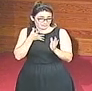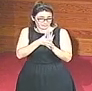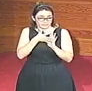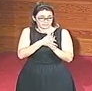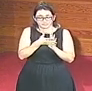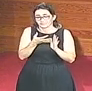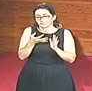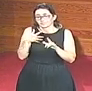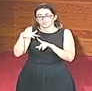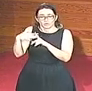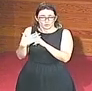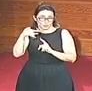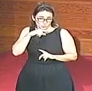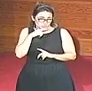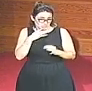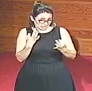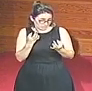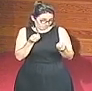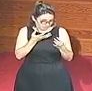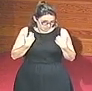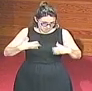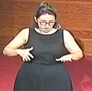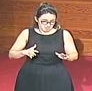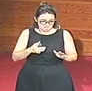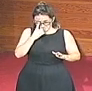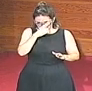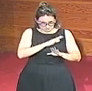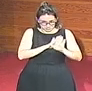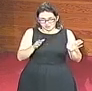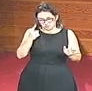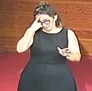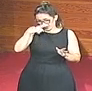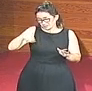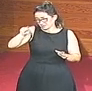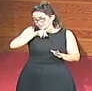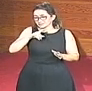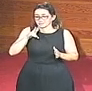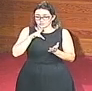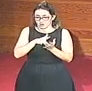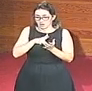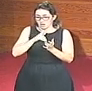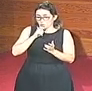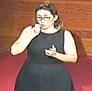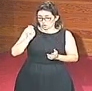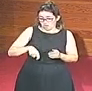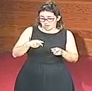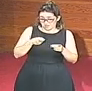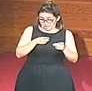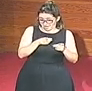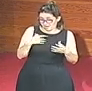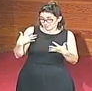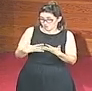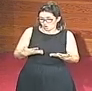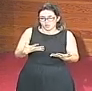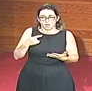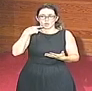es mi especialidad, pero bueno, sabéis todos que cada vez está más aislada desde la guerra de Ucrania. Es una pena porque los rusos no